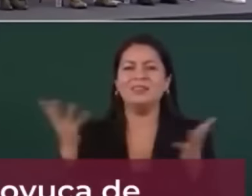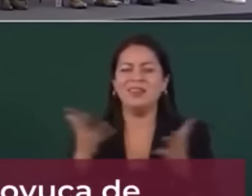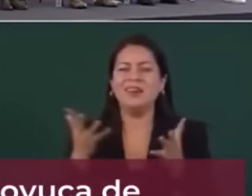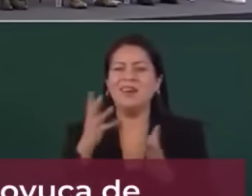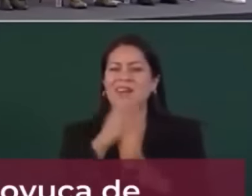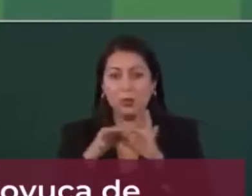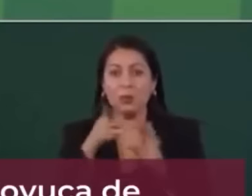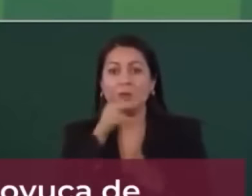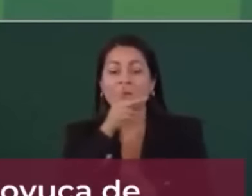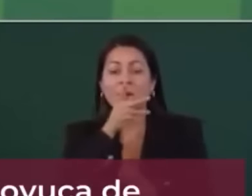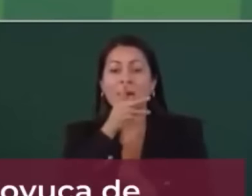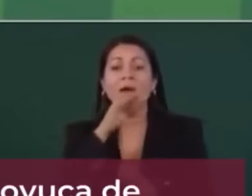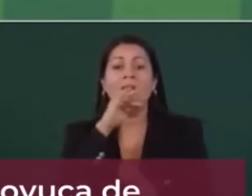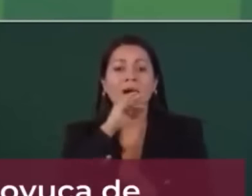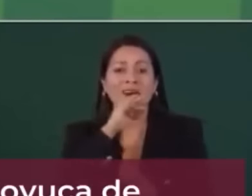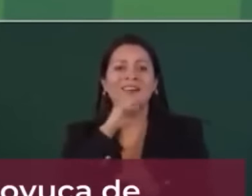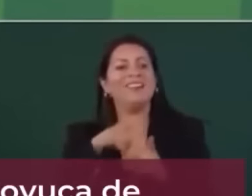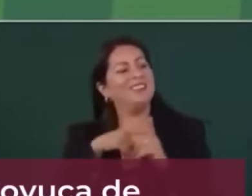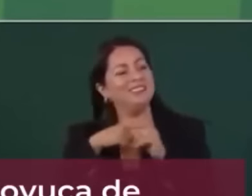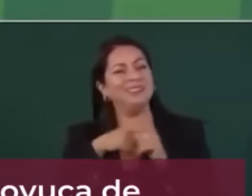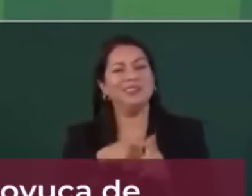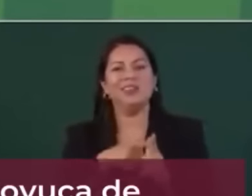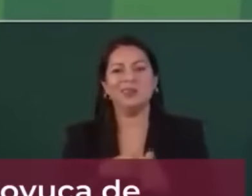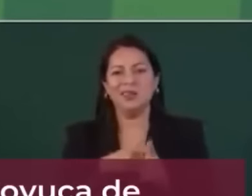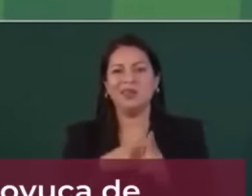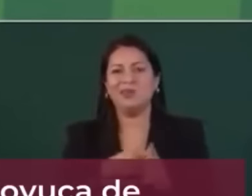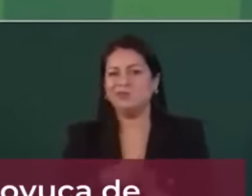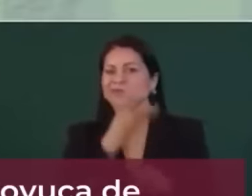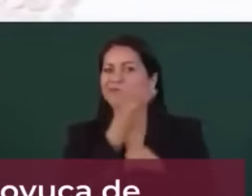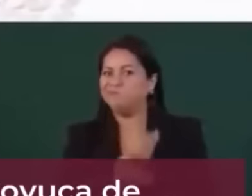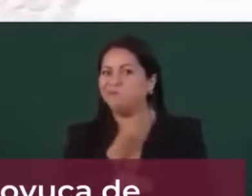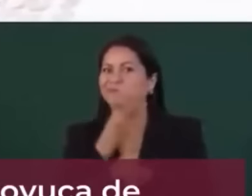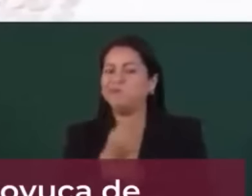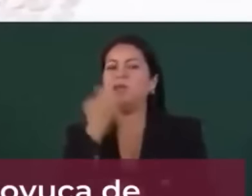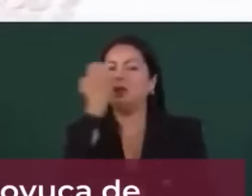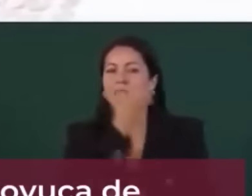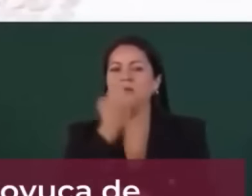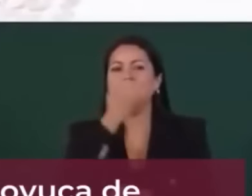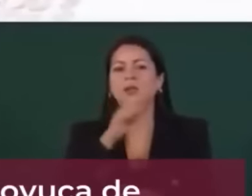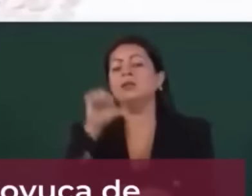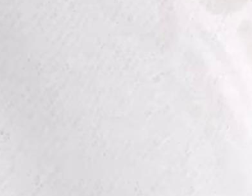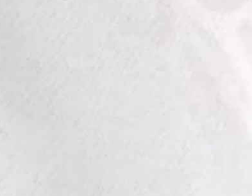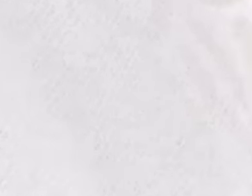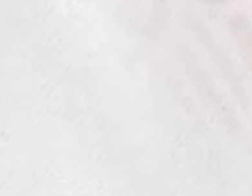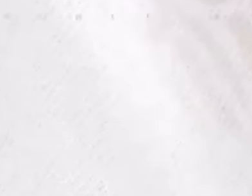y continuar la rehabilitación de los planteles por medio del programa La Escuela es Nuestra.